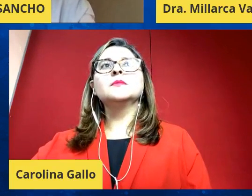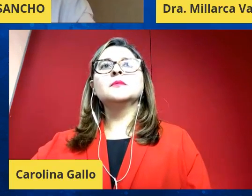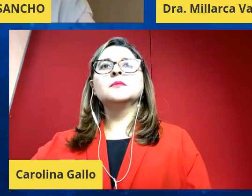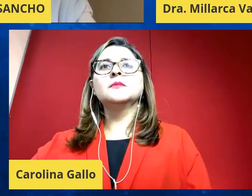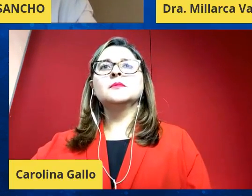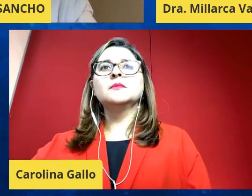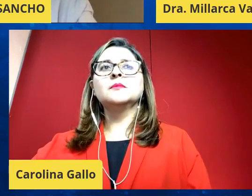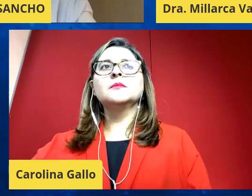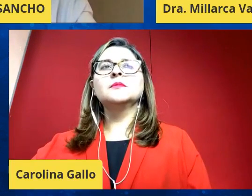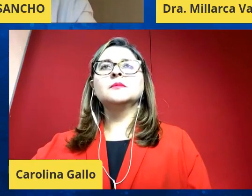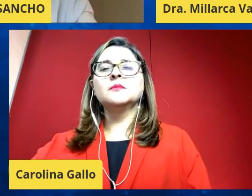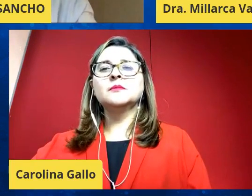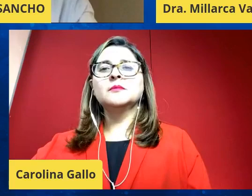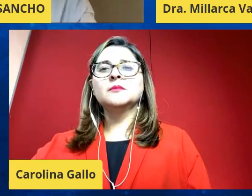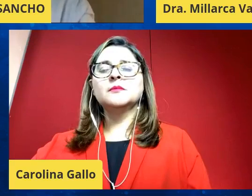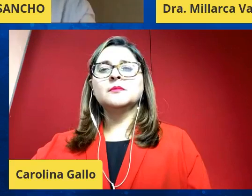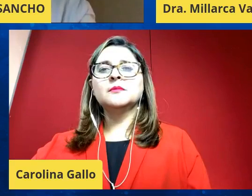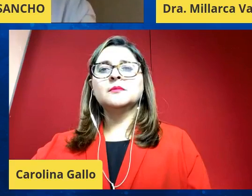sagrado.